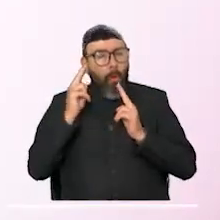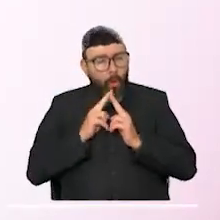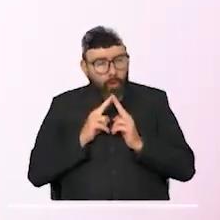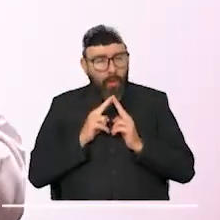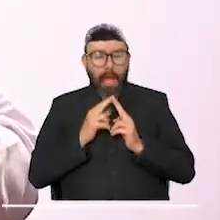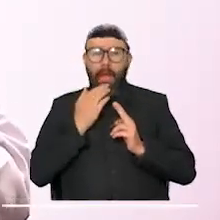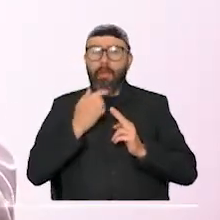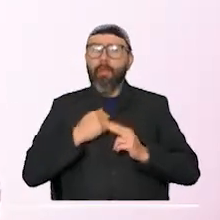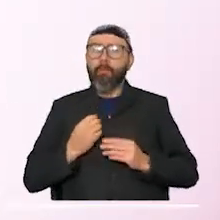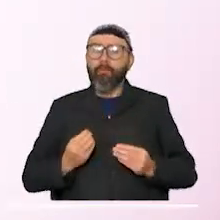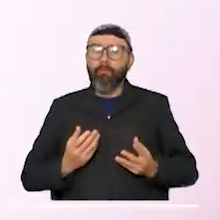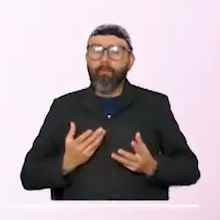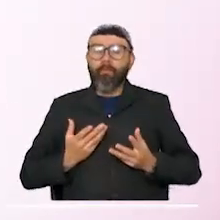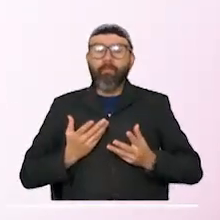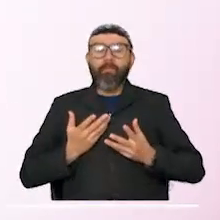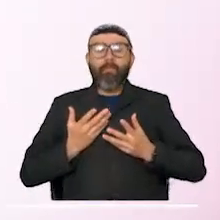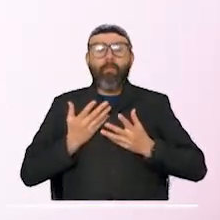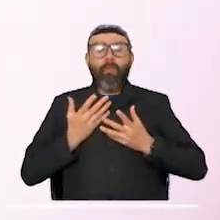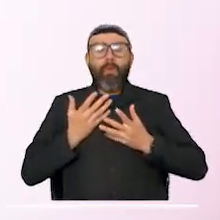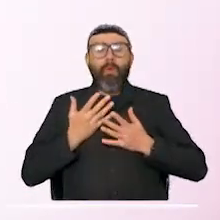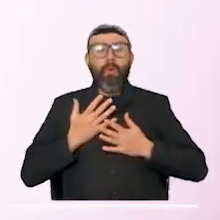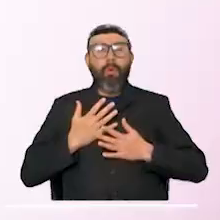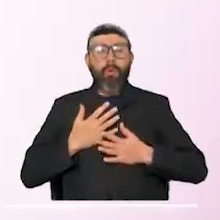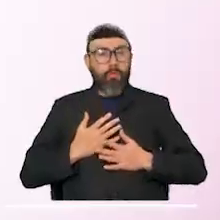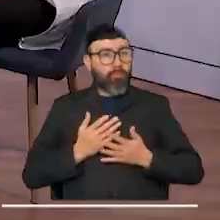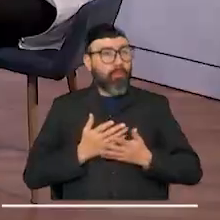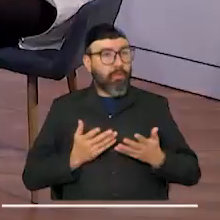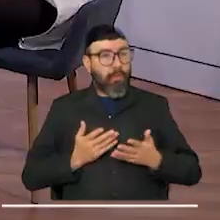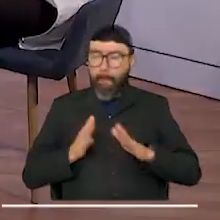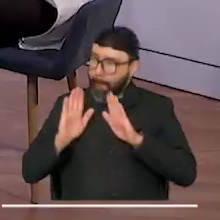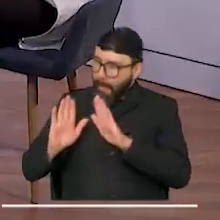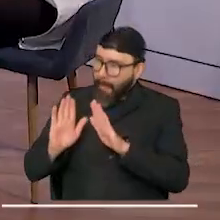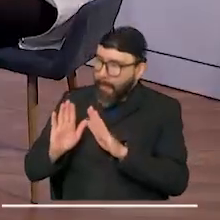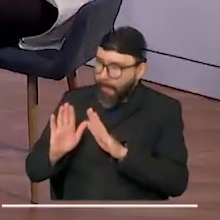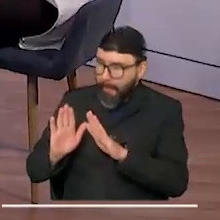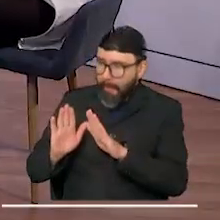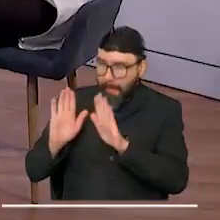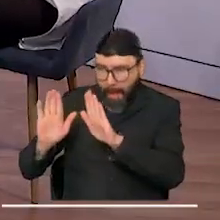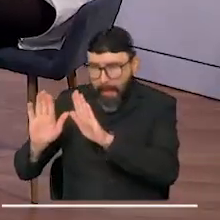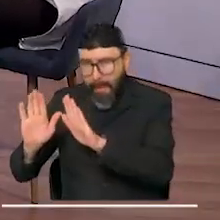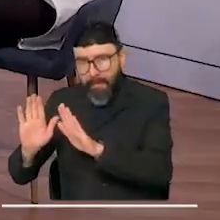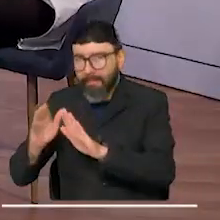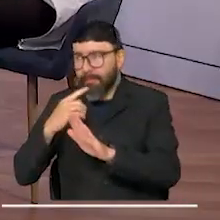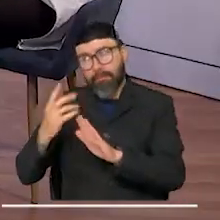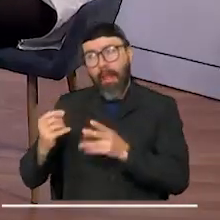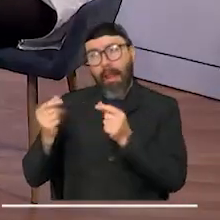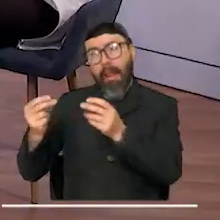de los movimientos te interrumpo un momento porque yo sé que usted tú